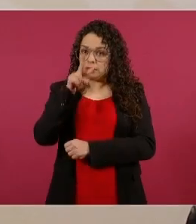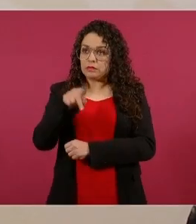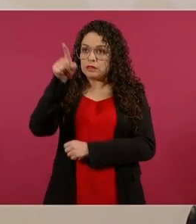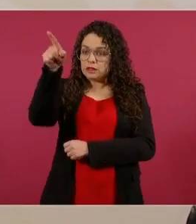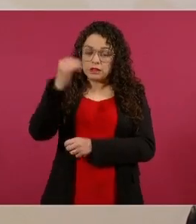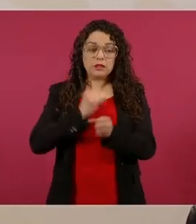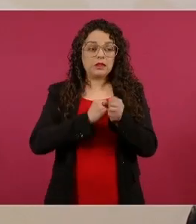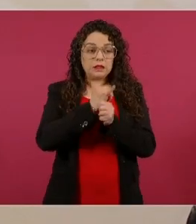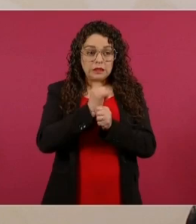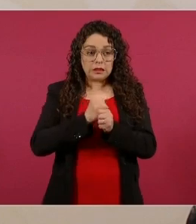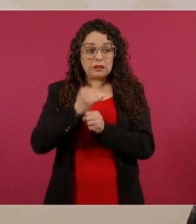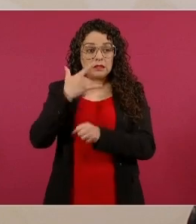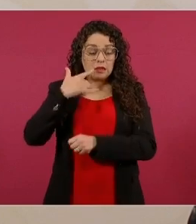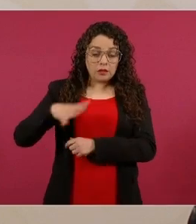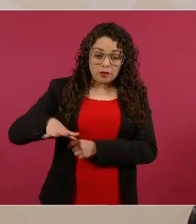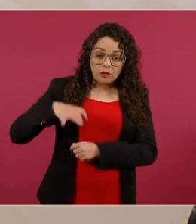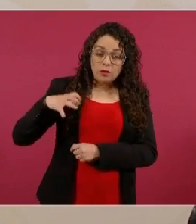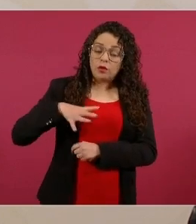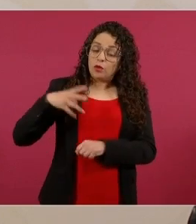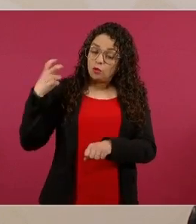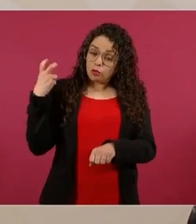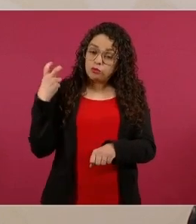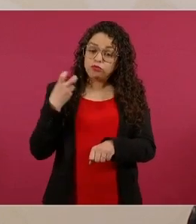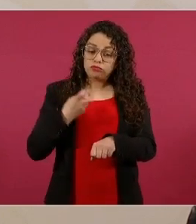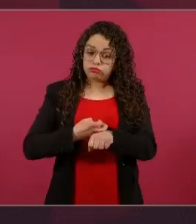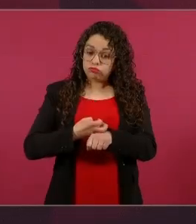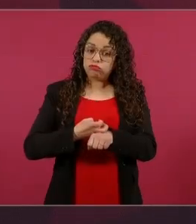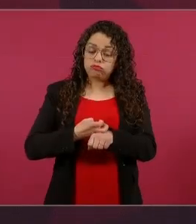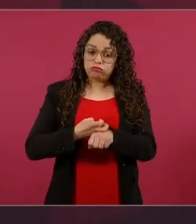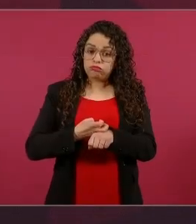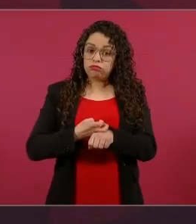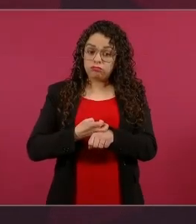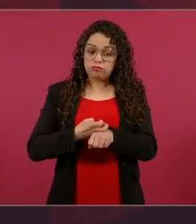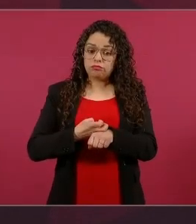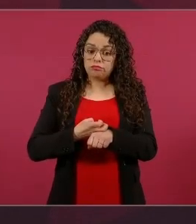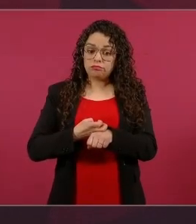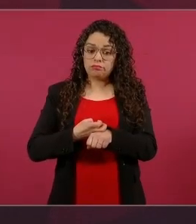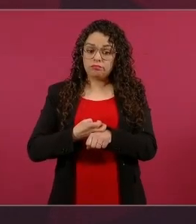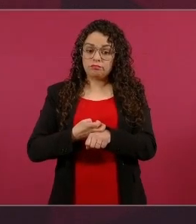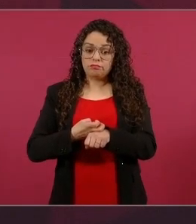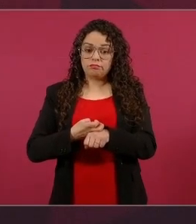esfuerzo yo le tengo